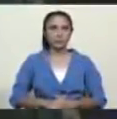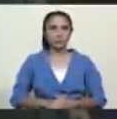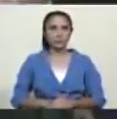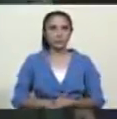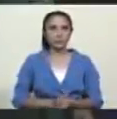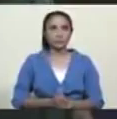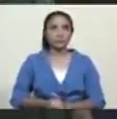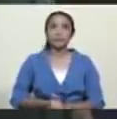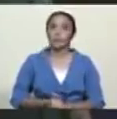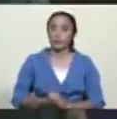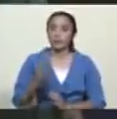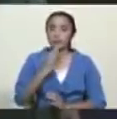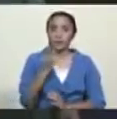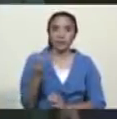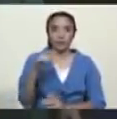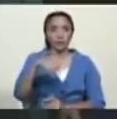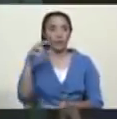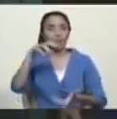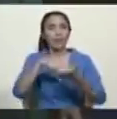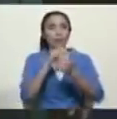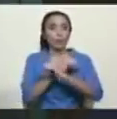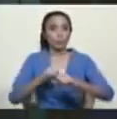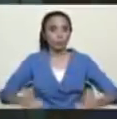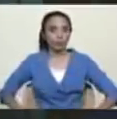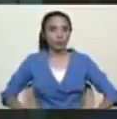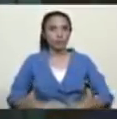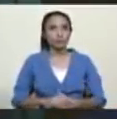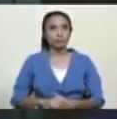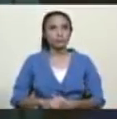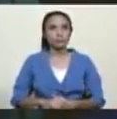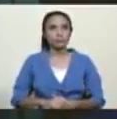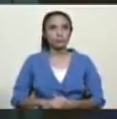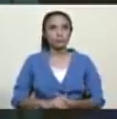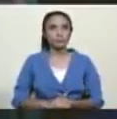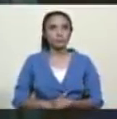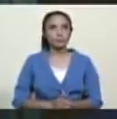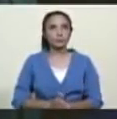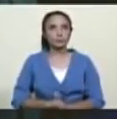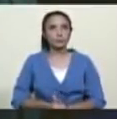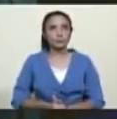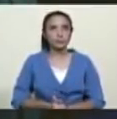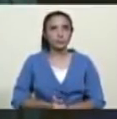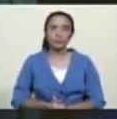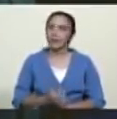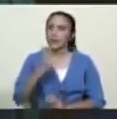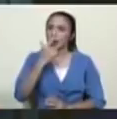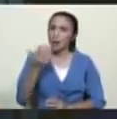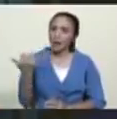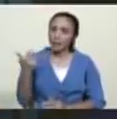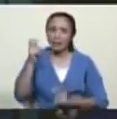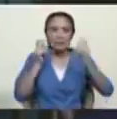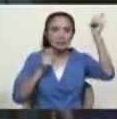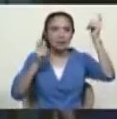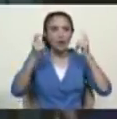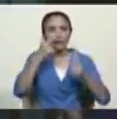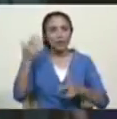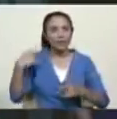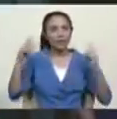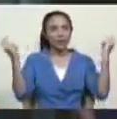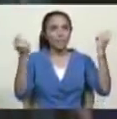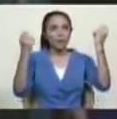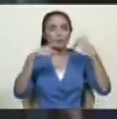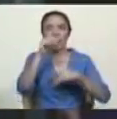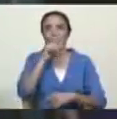Y tenía que ser Portuguesa. Yo le comentaba que en la campaña del comandante Chávez del año